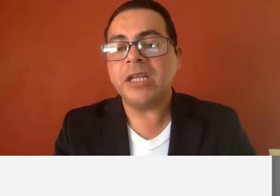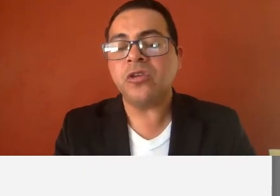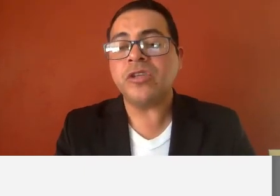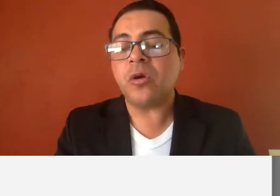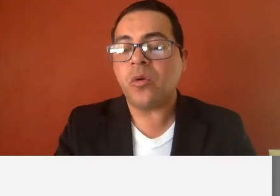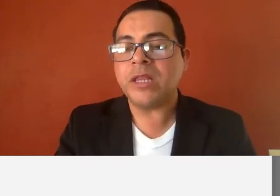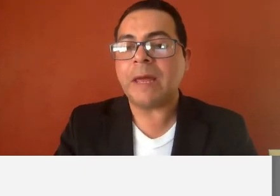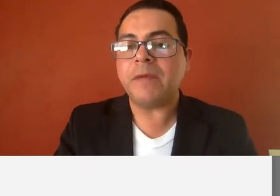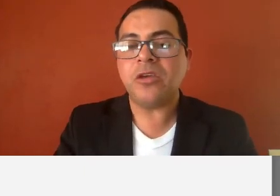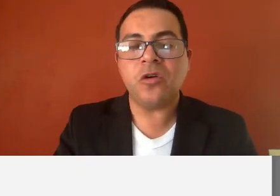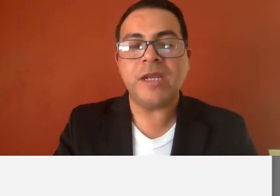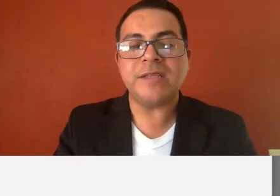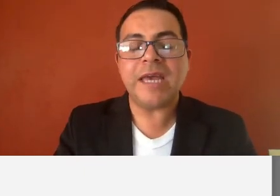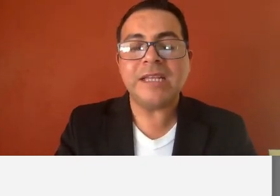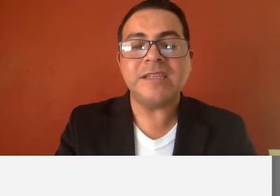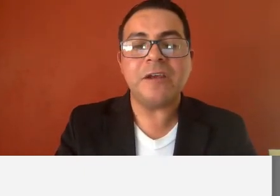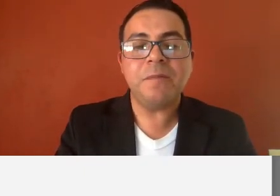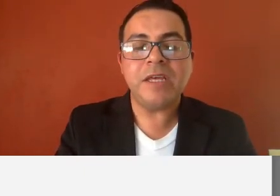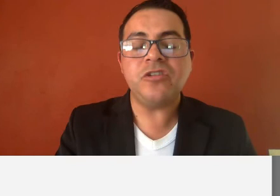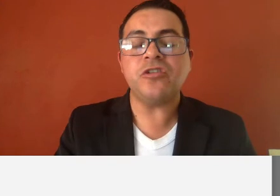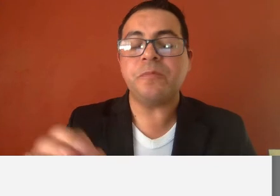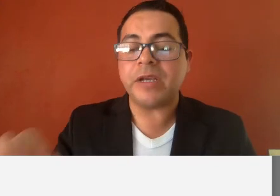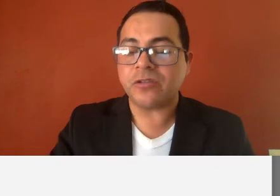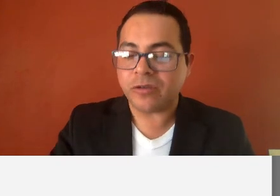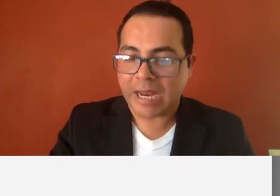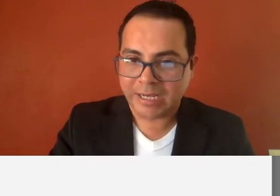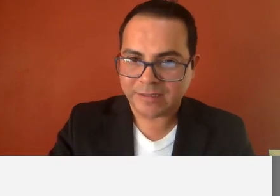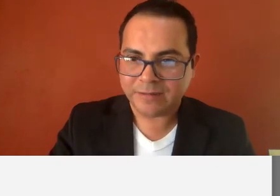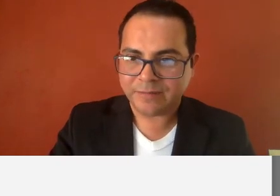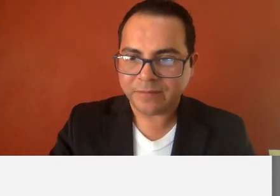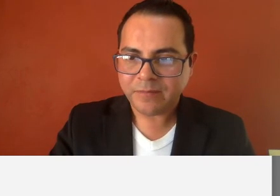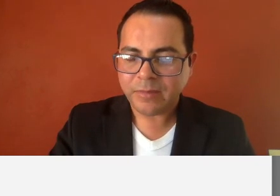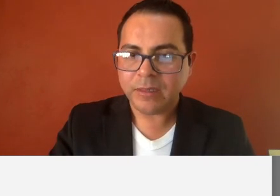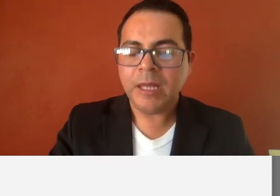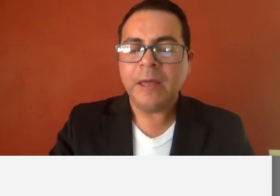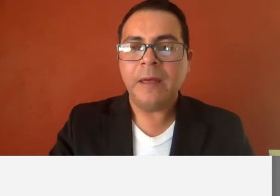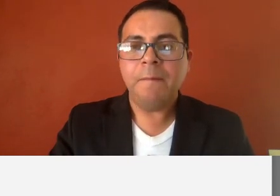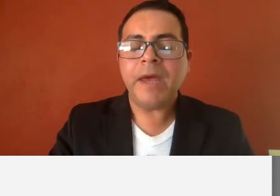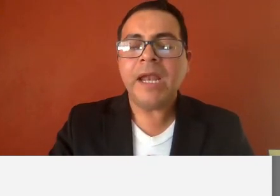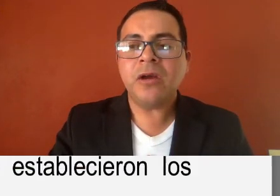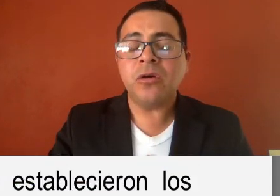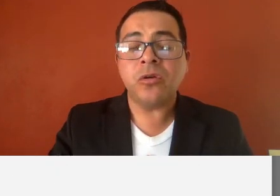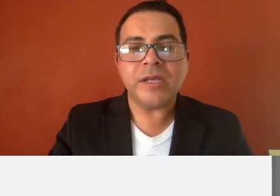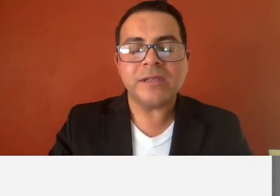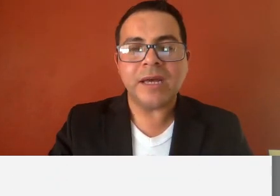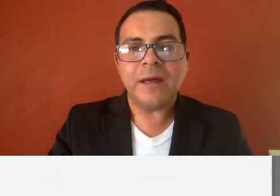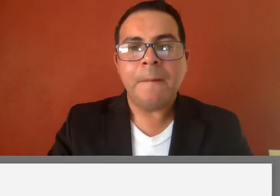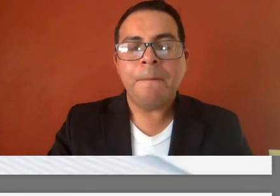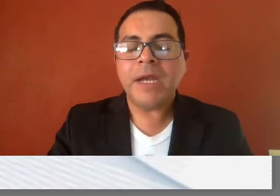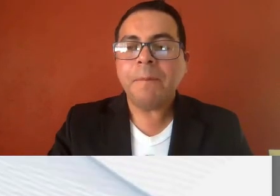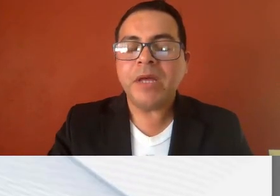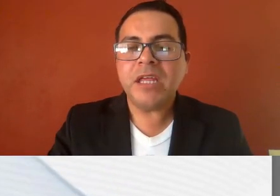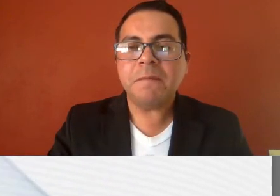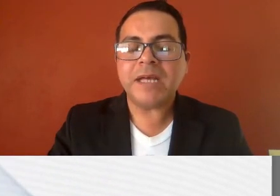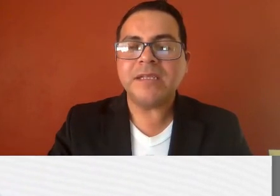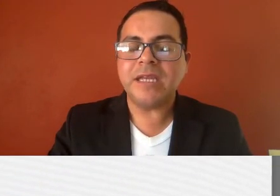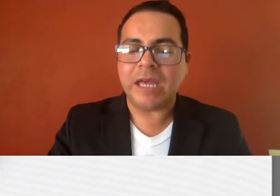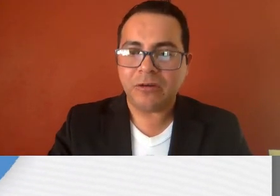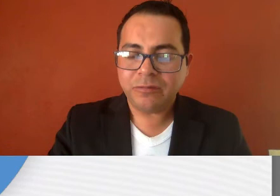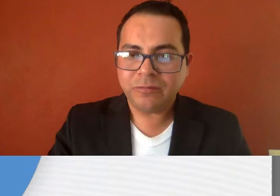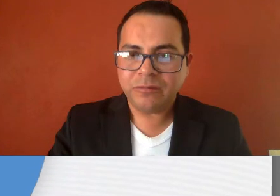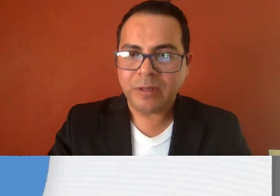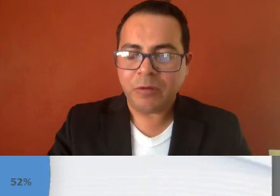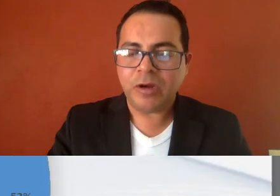451,950 millones en servicios personales. Vean la incongruencia. Van a pedir más